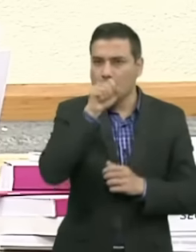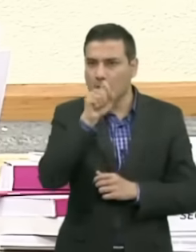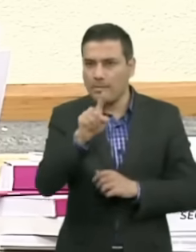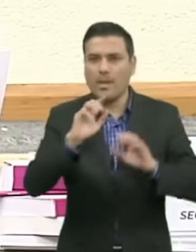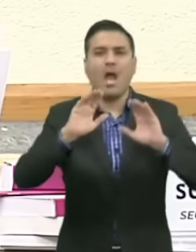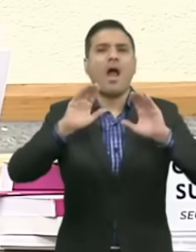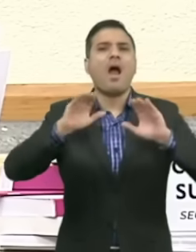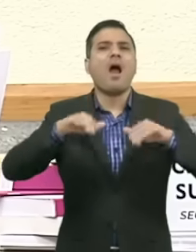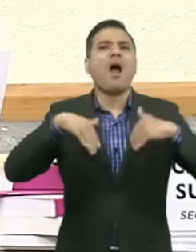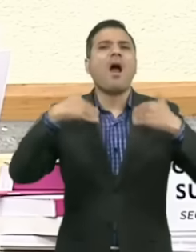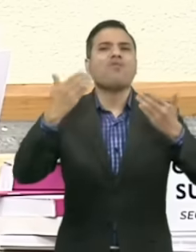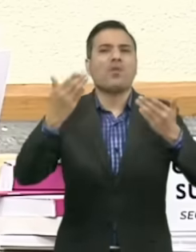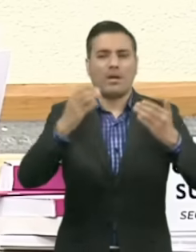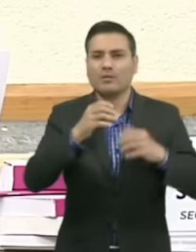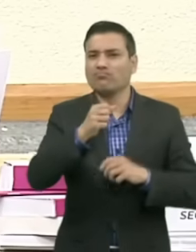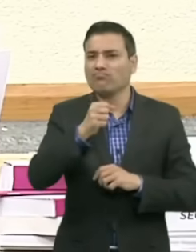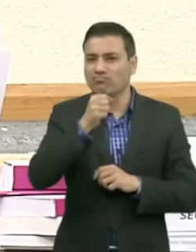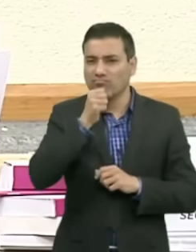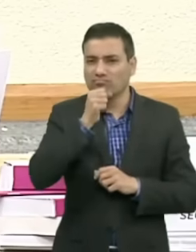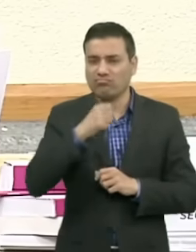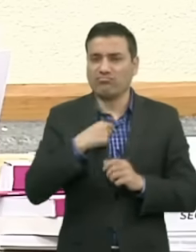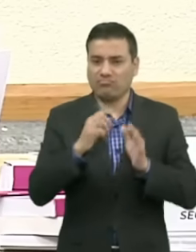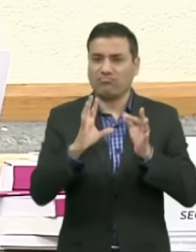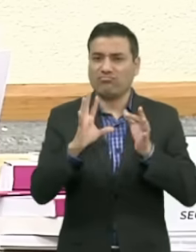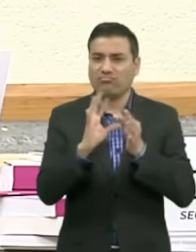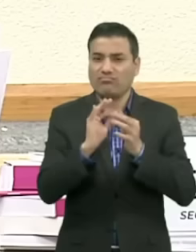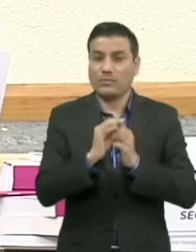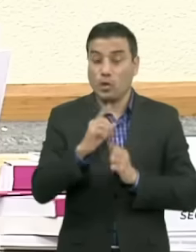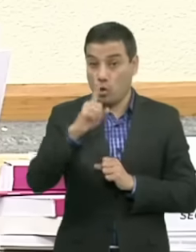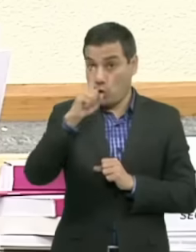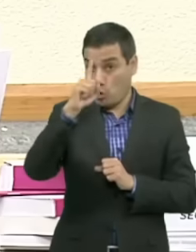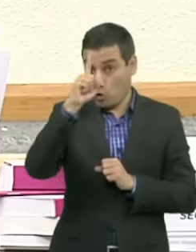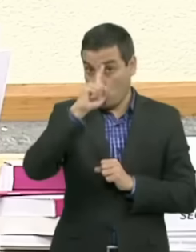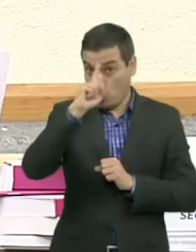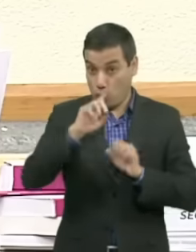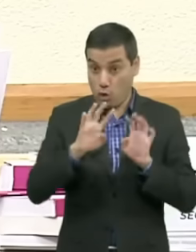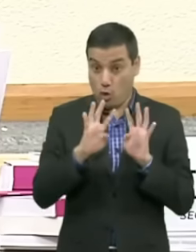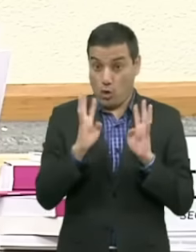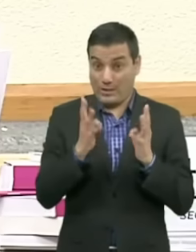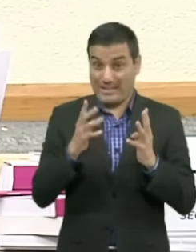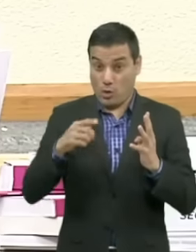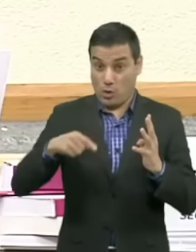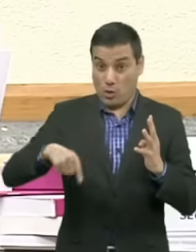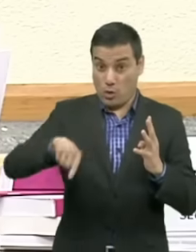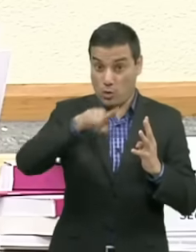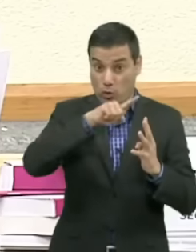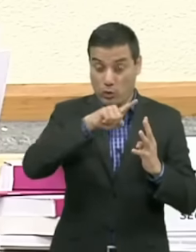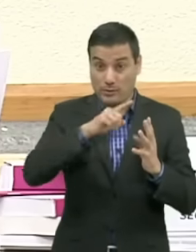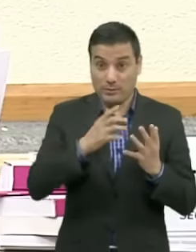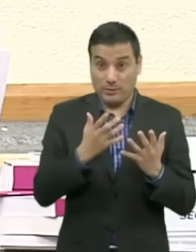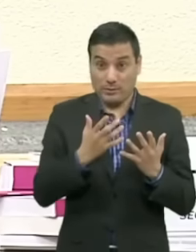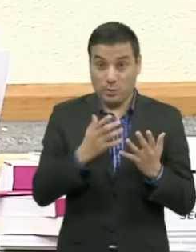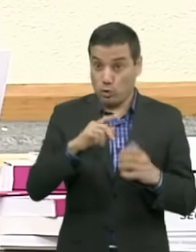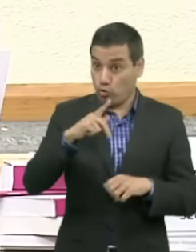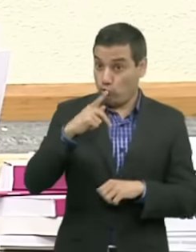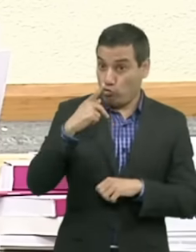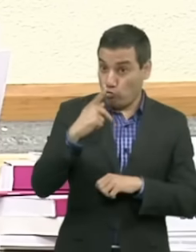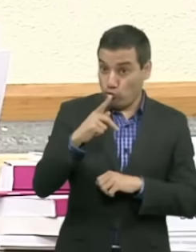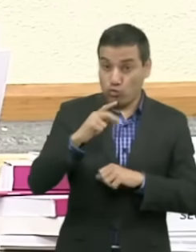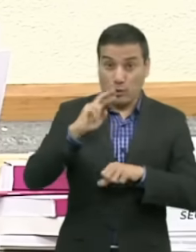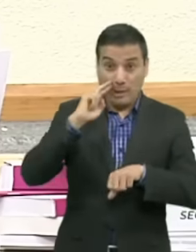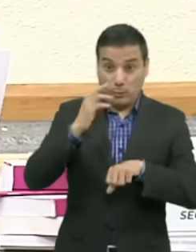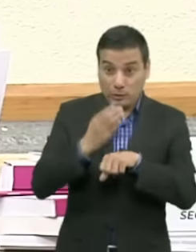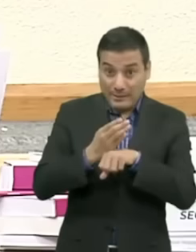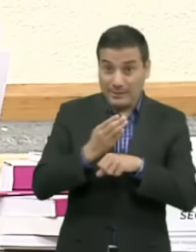de Consejo de manera oficial que el Consejo no está siendo minado en sus facultades